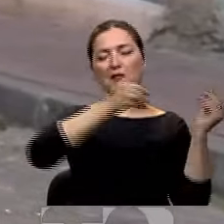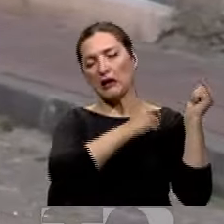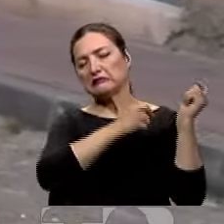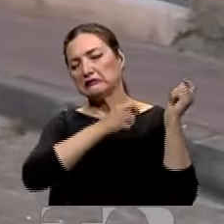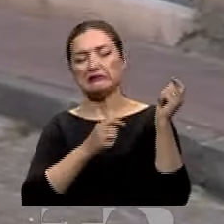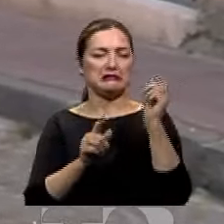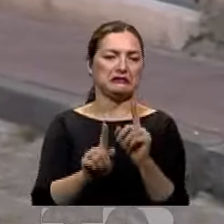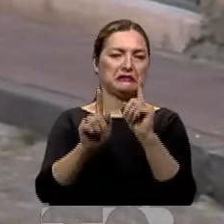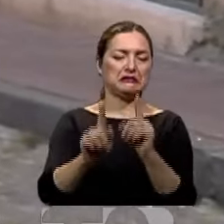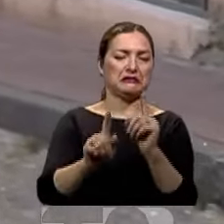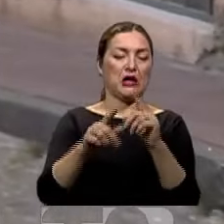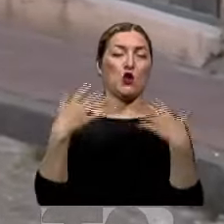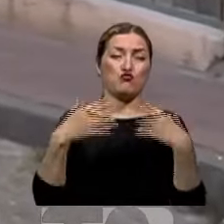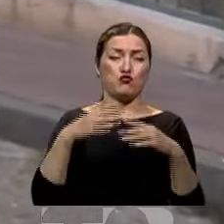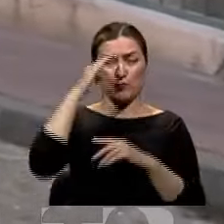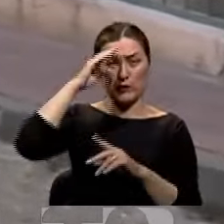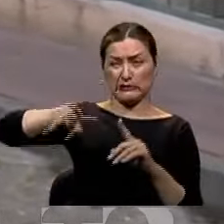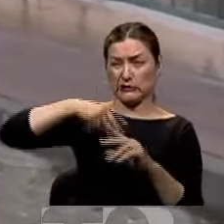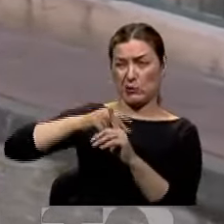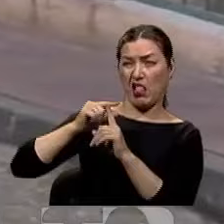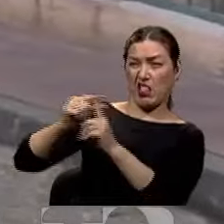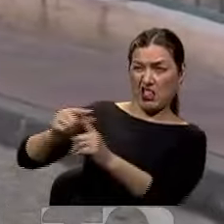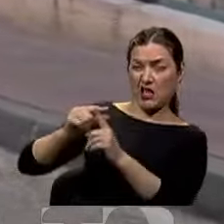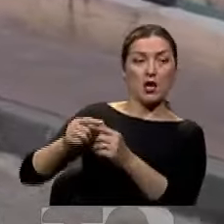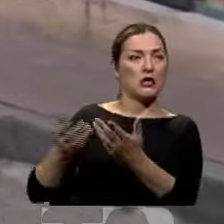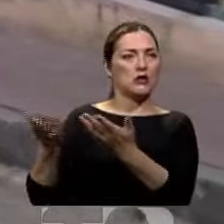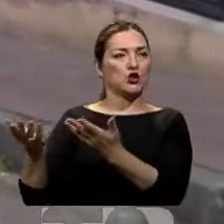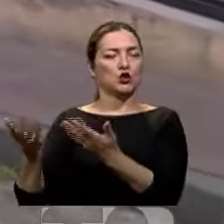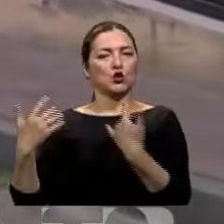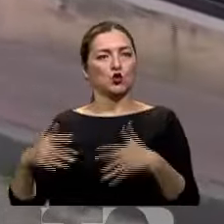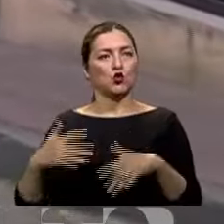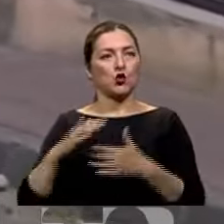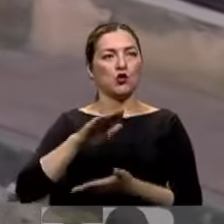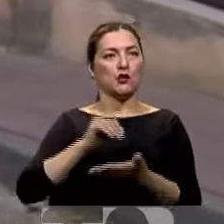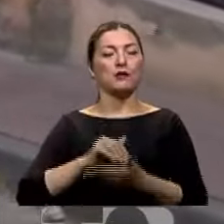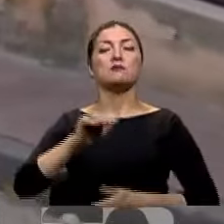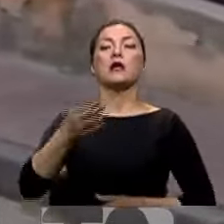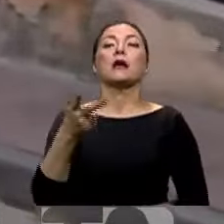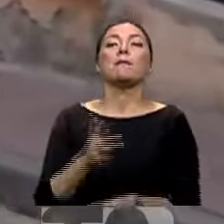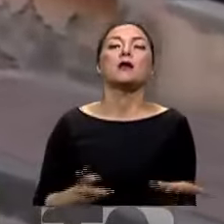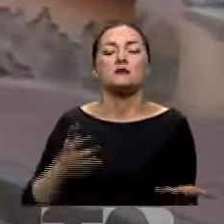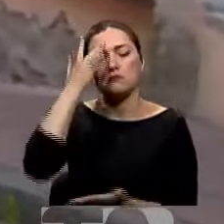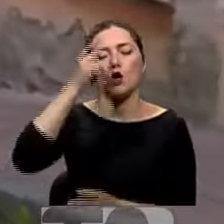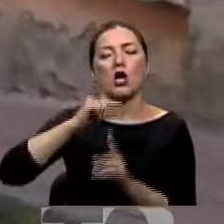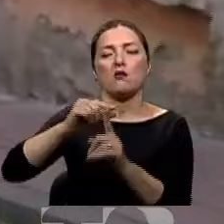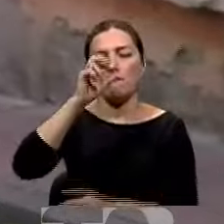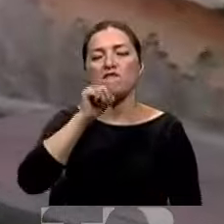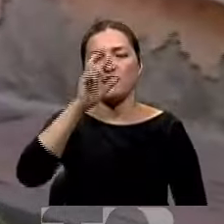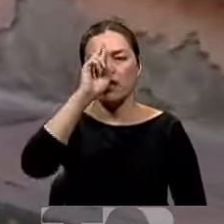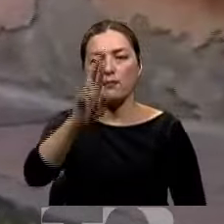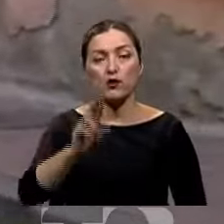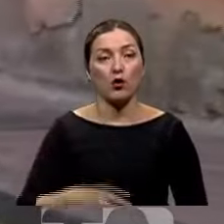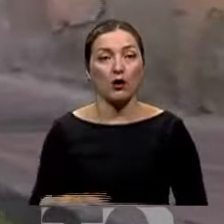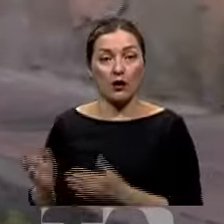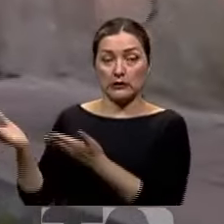fueron diciendo algunas palabras a la Policía Nacional, por eso nuevamente están siendo intervenidas en este momento por los uniformados que,